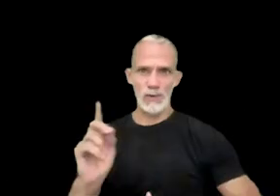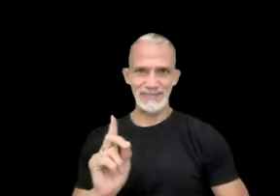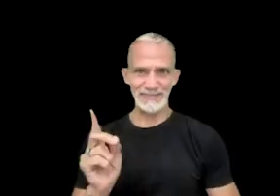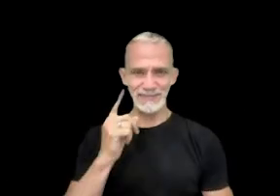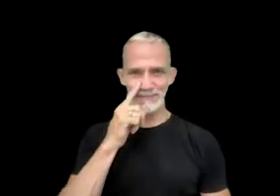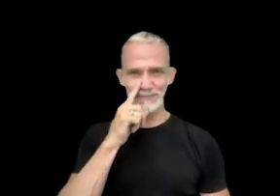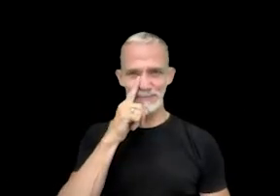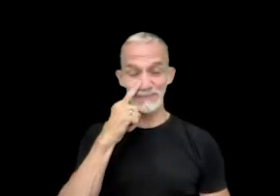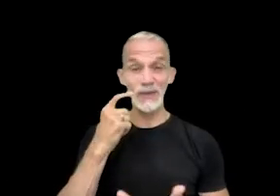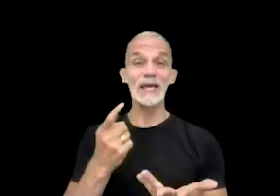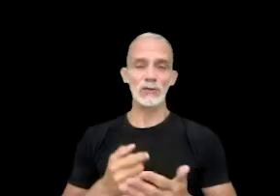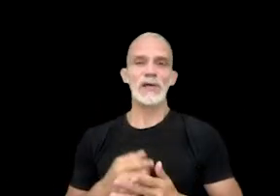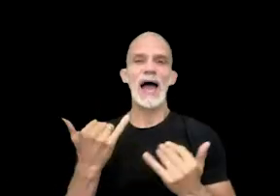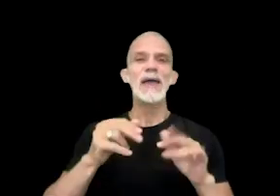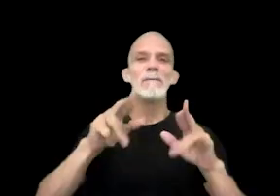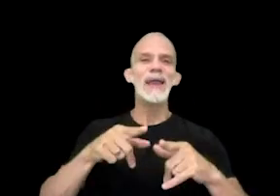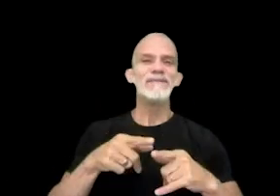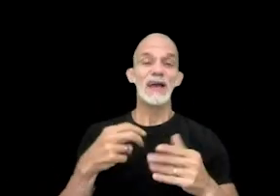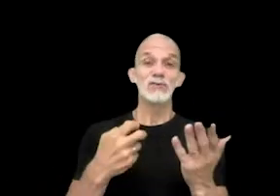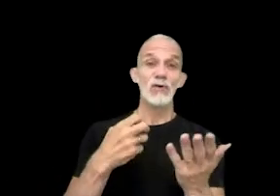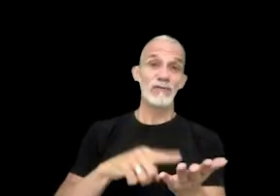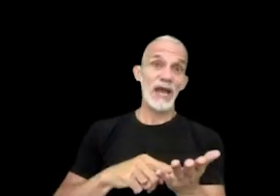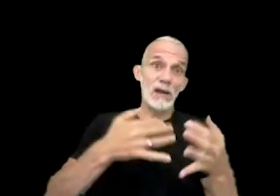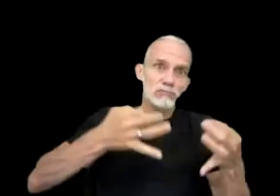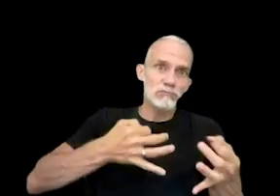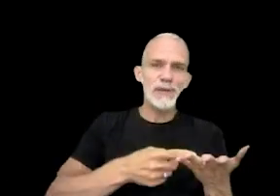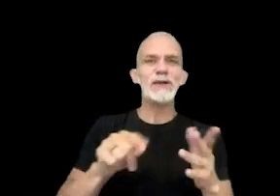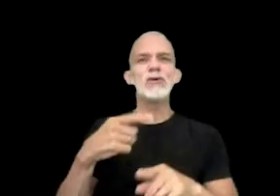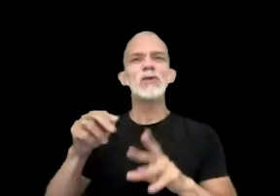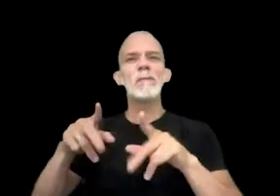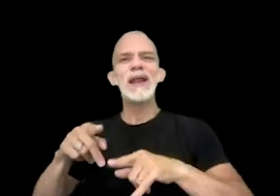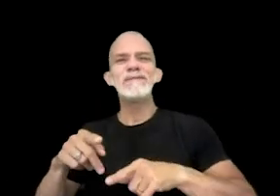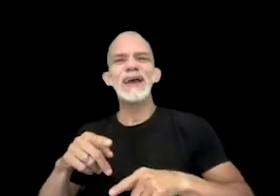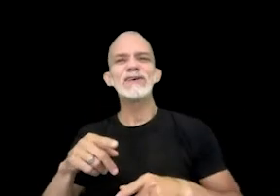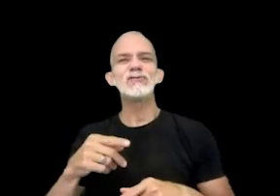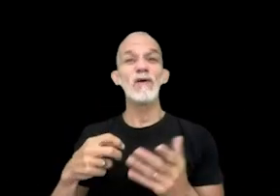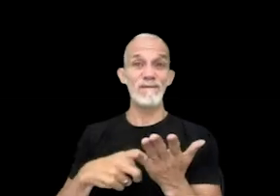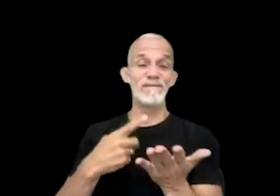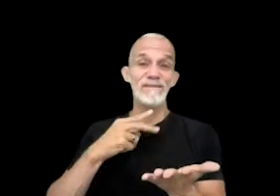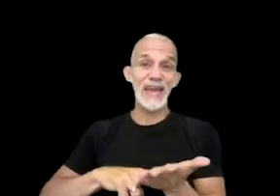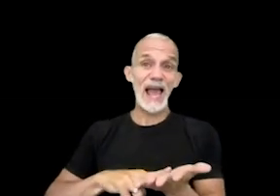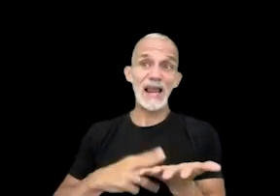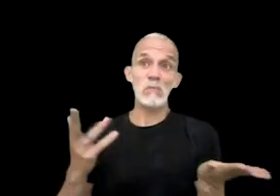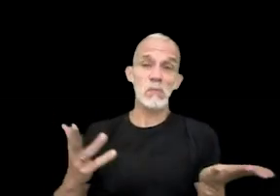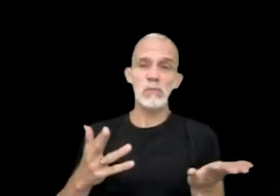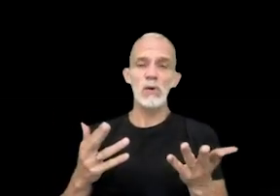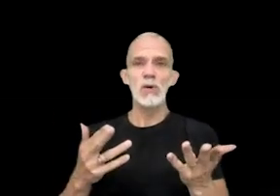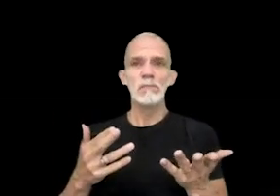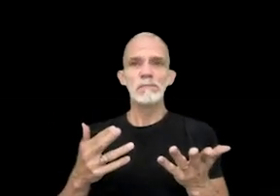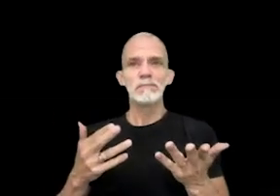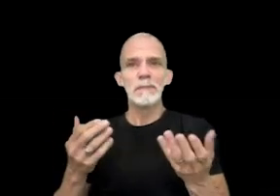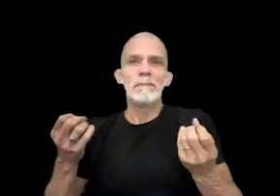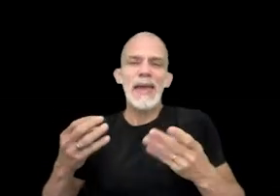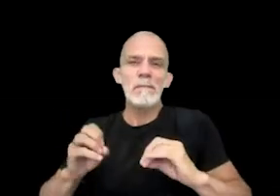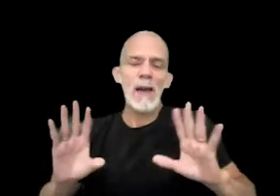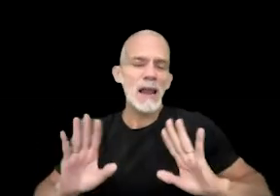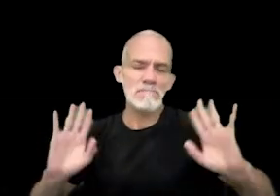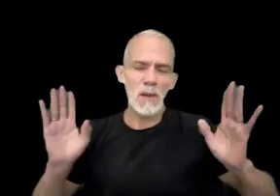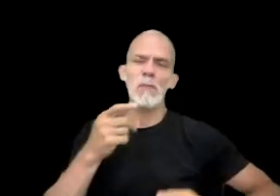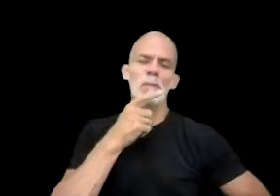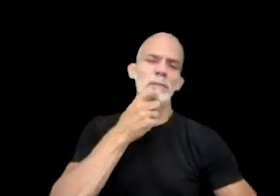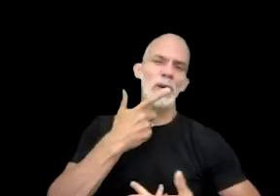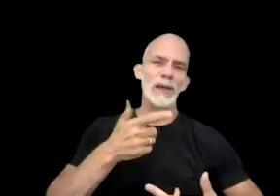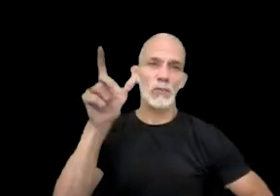Ahora, existe planificación fiscal legítima, existe planificación fiscal que puede o no ser controvertida. Supongamos